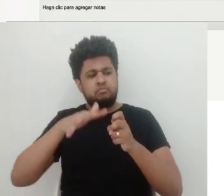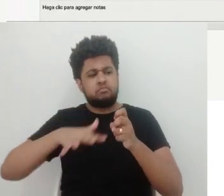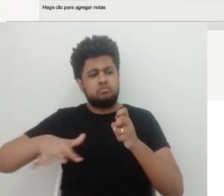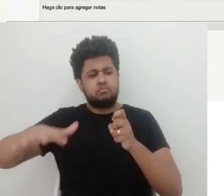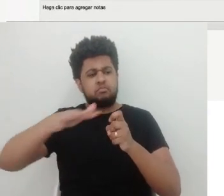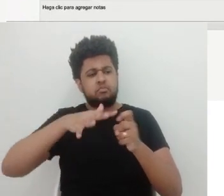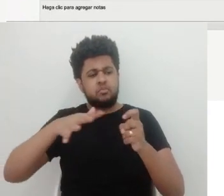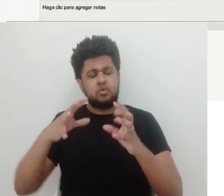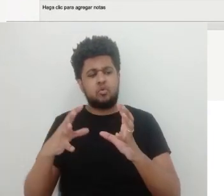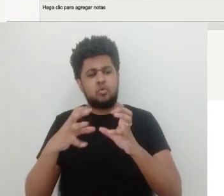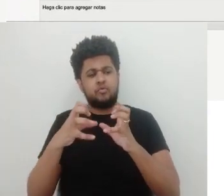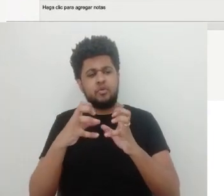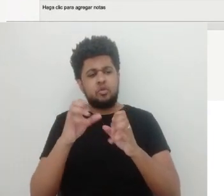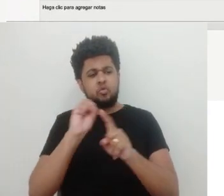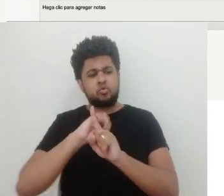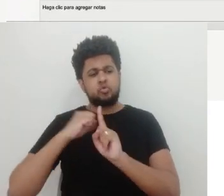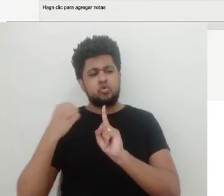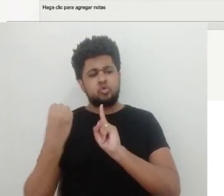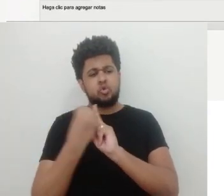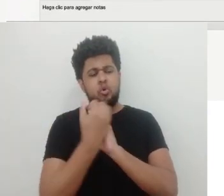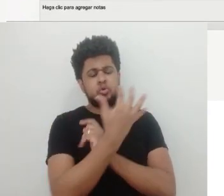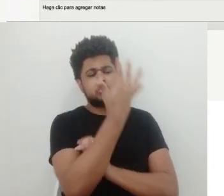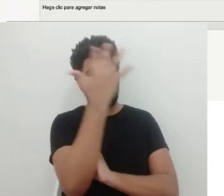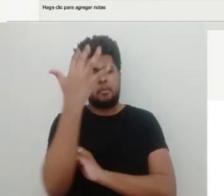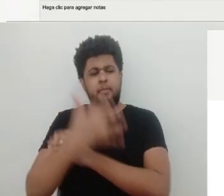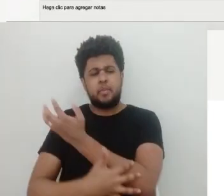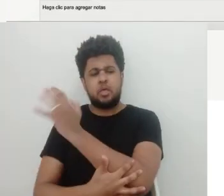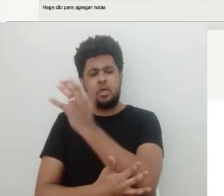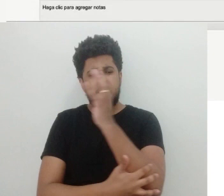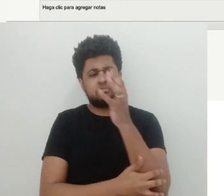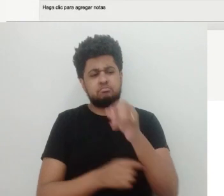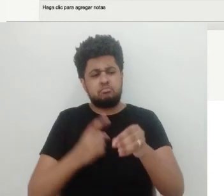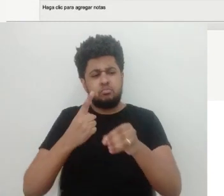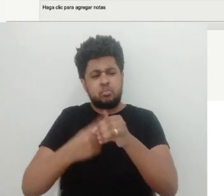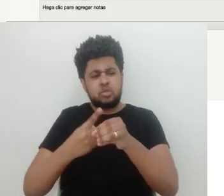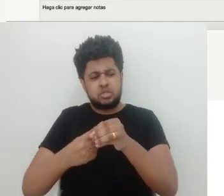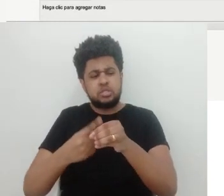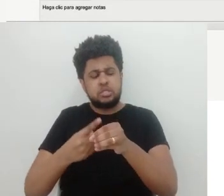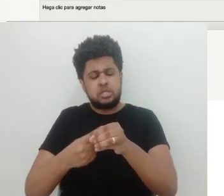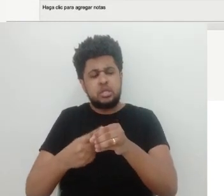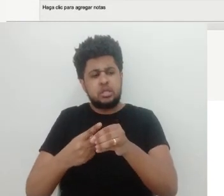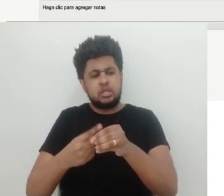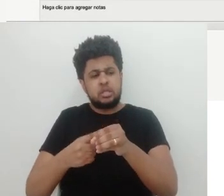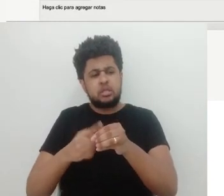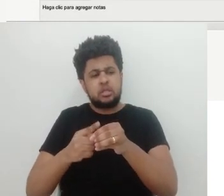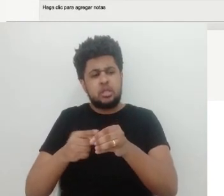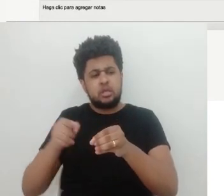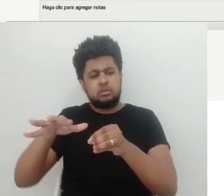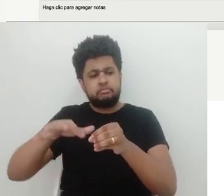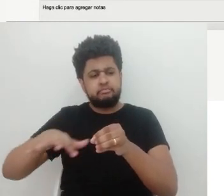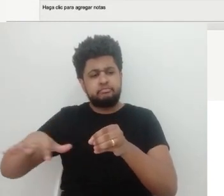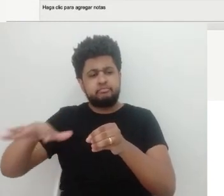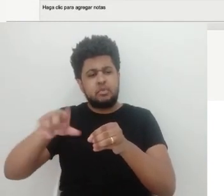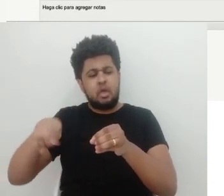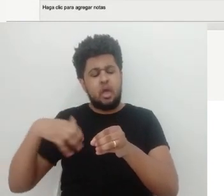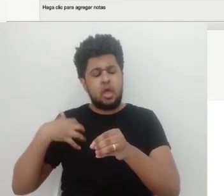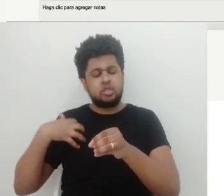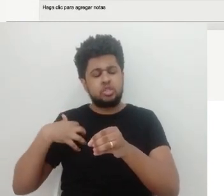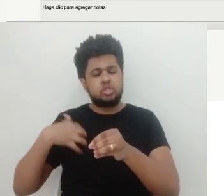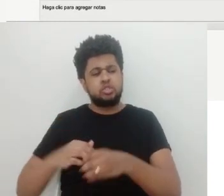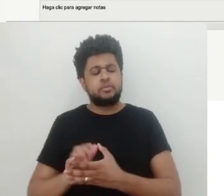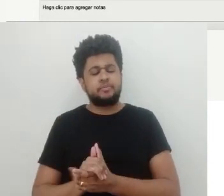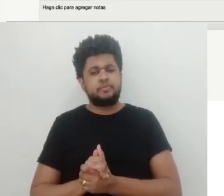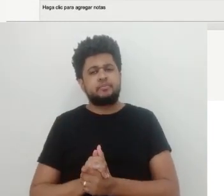kilómetro 18, y está compuesta por 3 barrios que se expanden sobre los márgenes de la antigua Ruta 12, hoy un camino que atraviesa la plantación